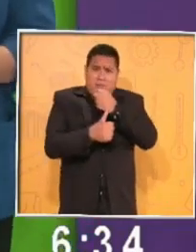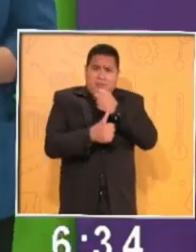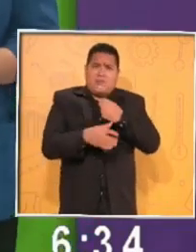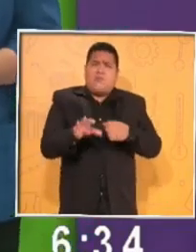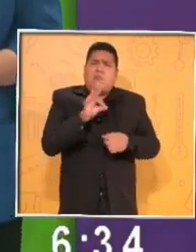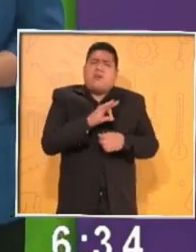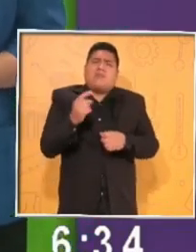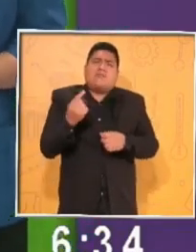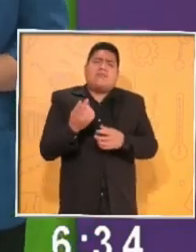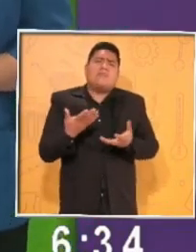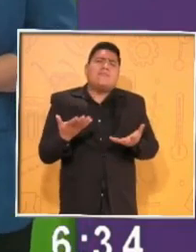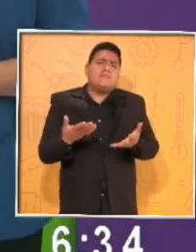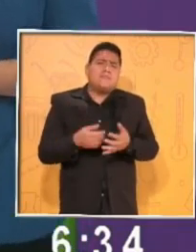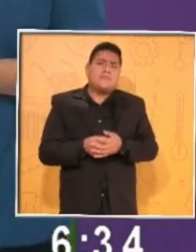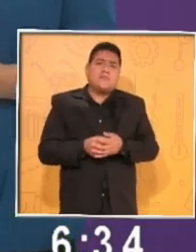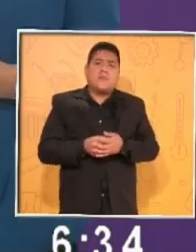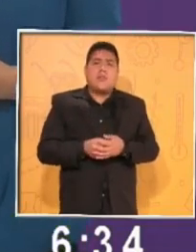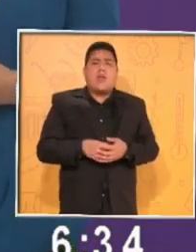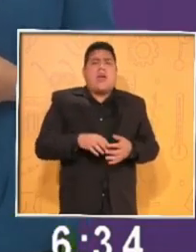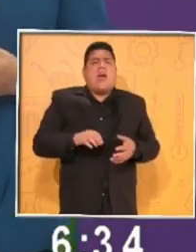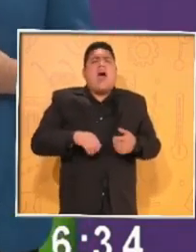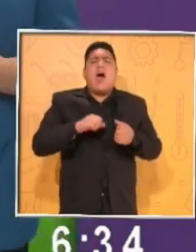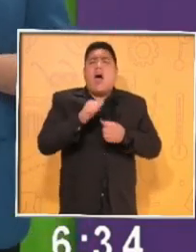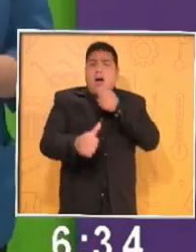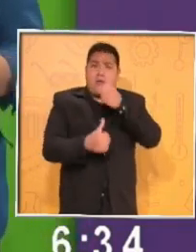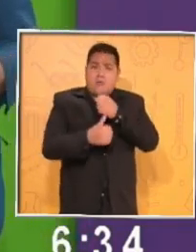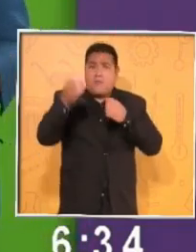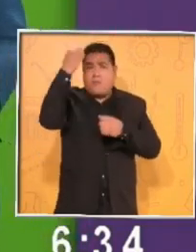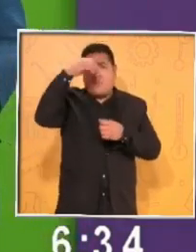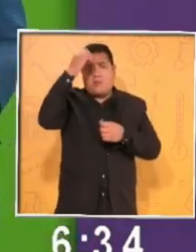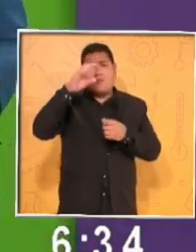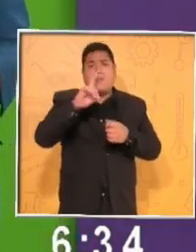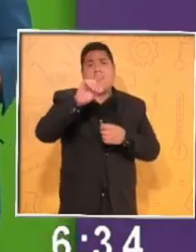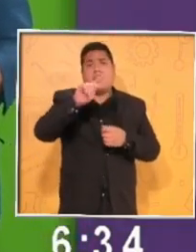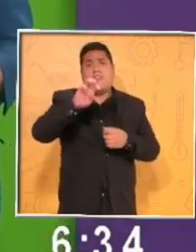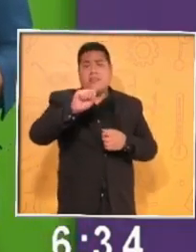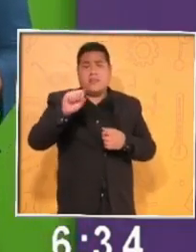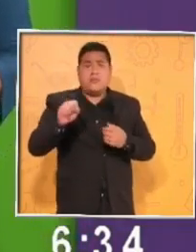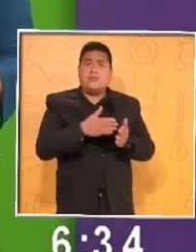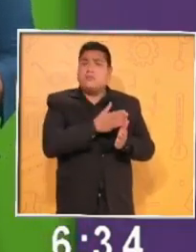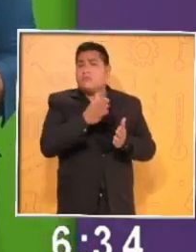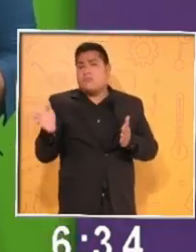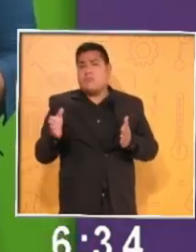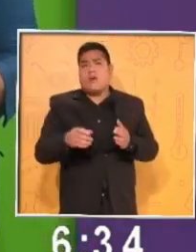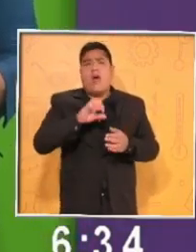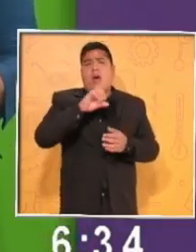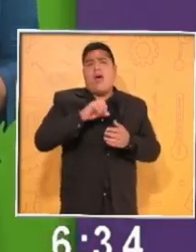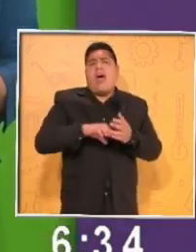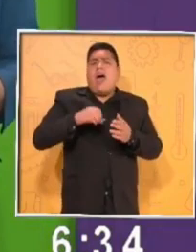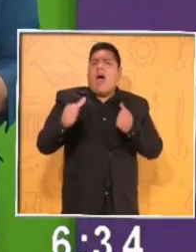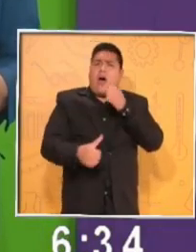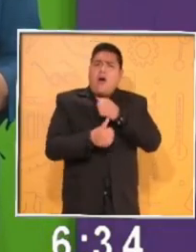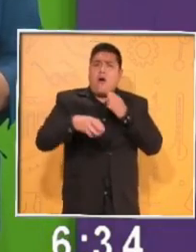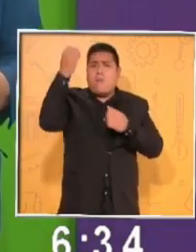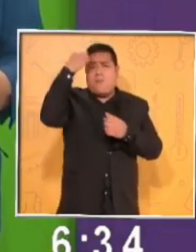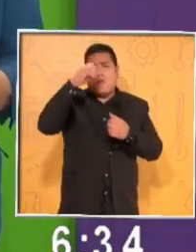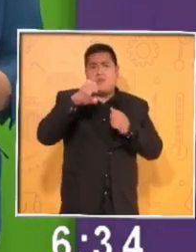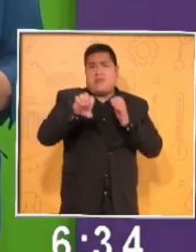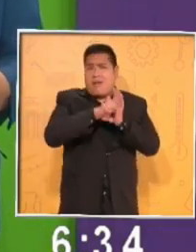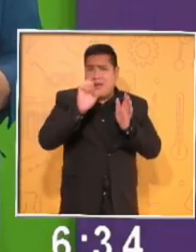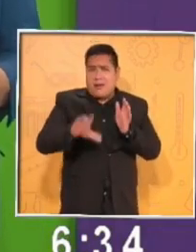argumentos de datos? ¿Serían argumentos de ejemplos? ¿O serían argumentos de